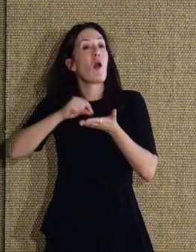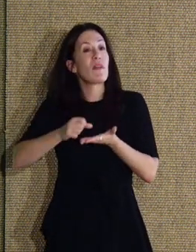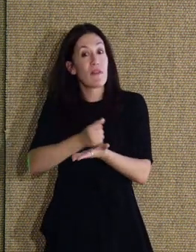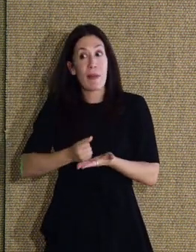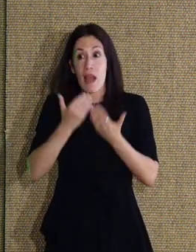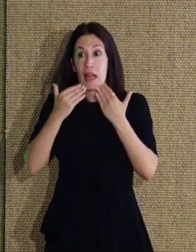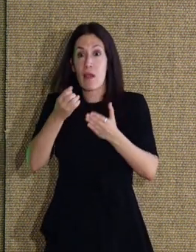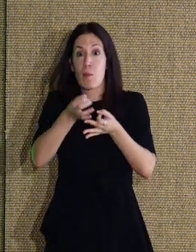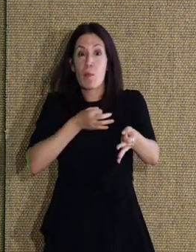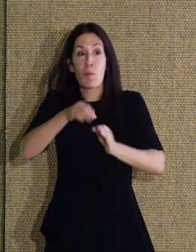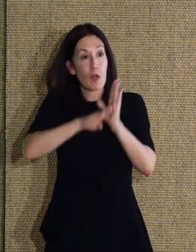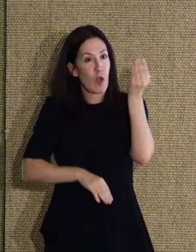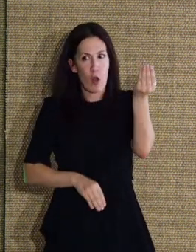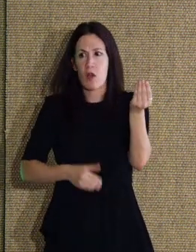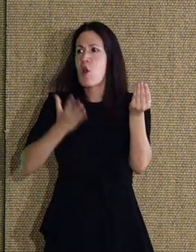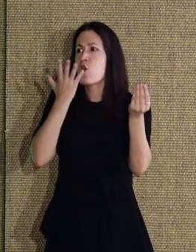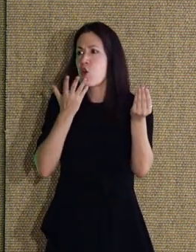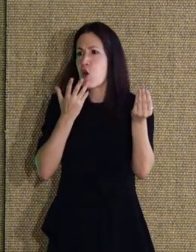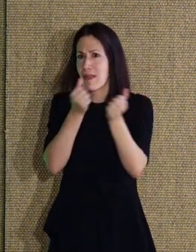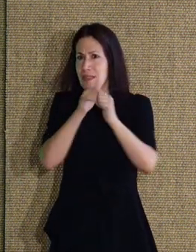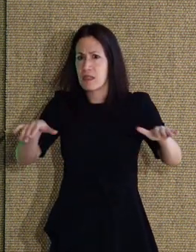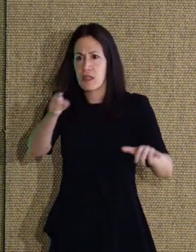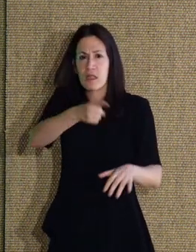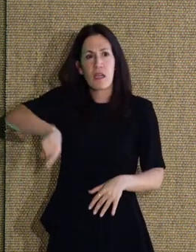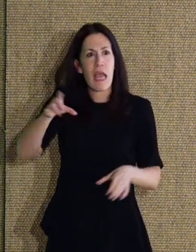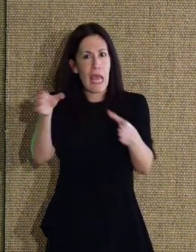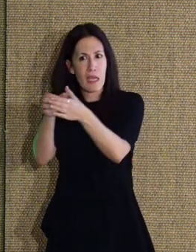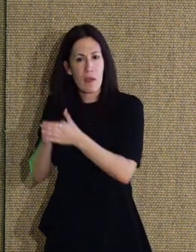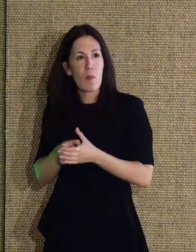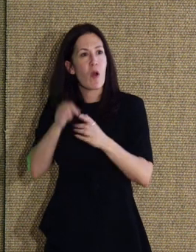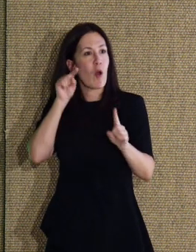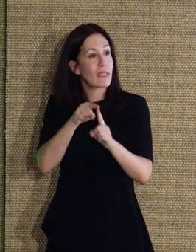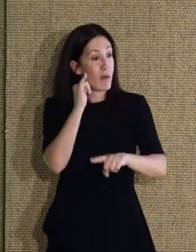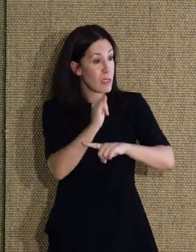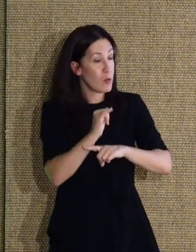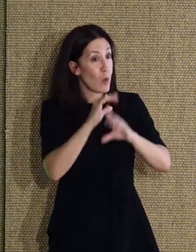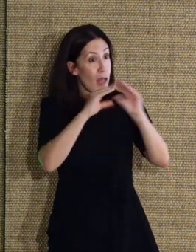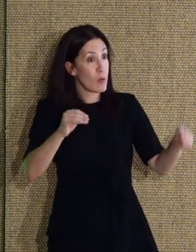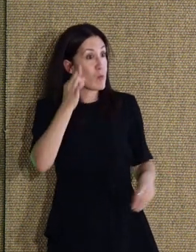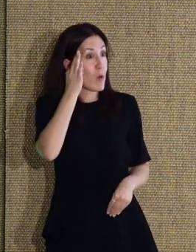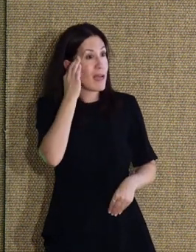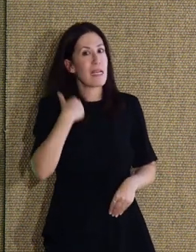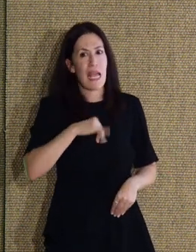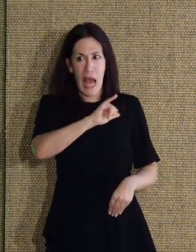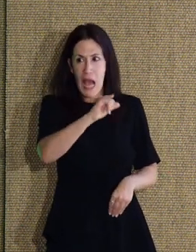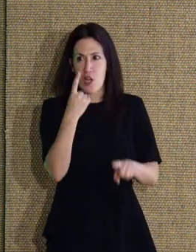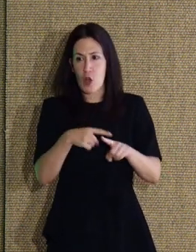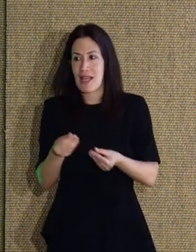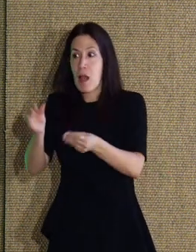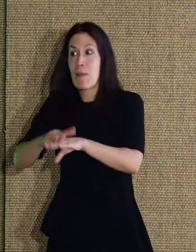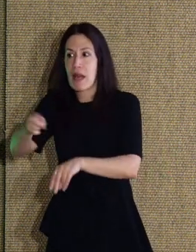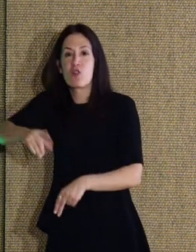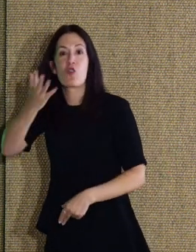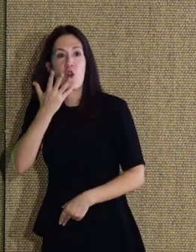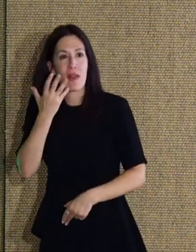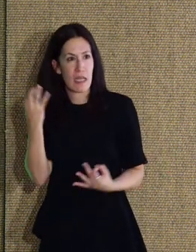protocolos que lo conocen todos nuestros equipos es acercar lo que el Instituto luz de la mujer ya tiene para ellas asesoría